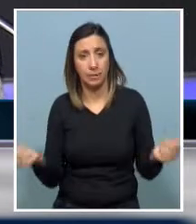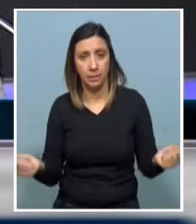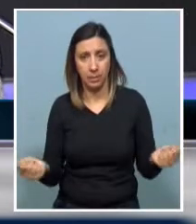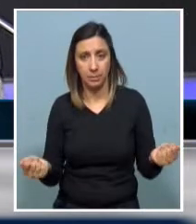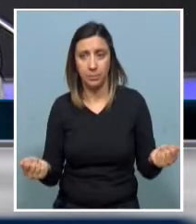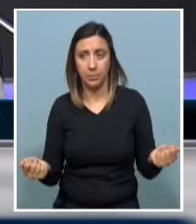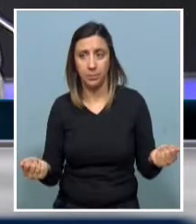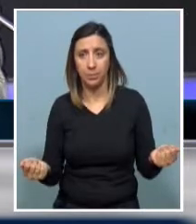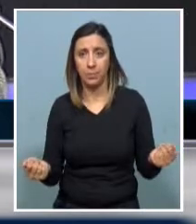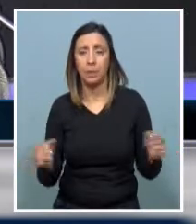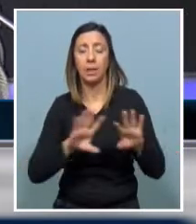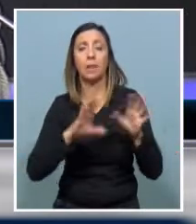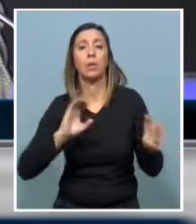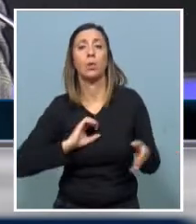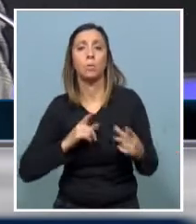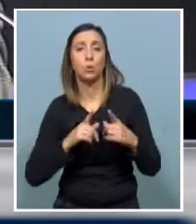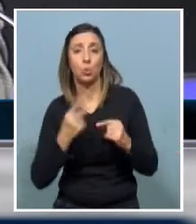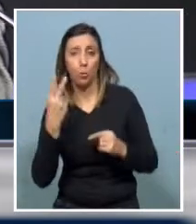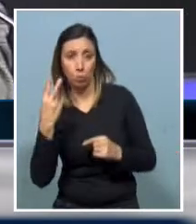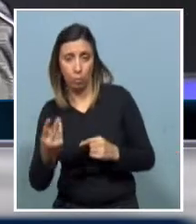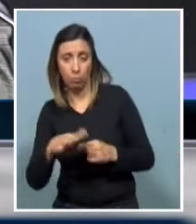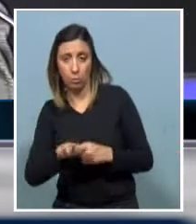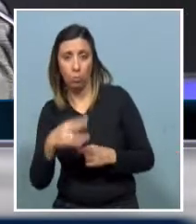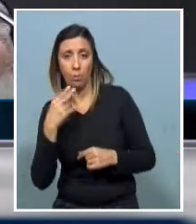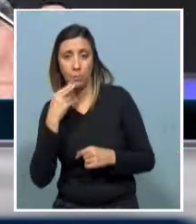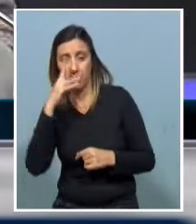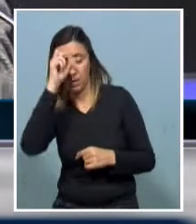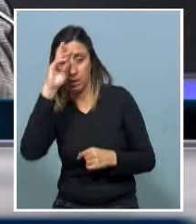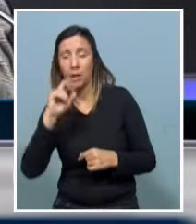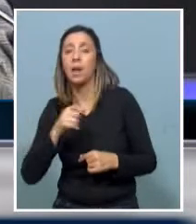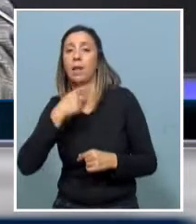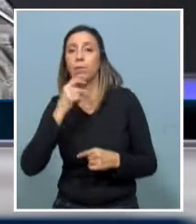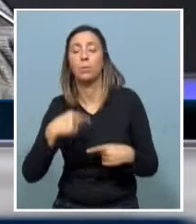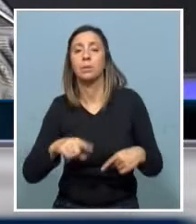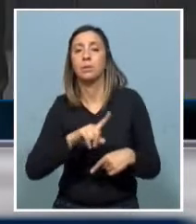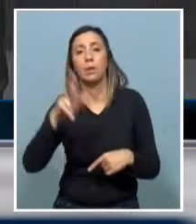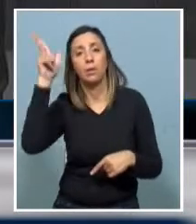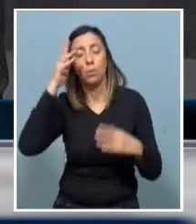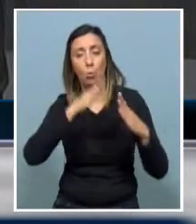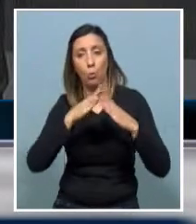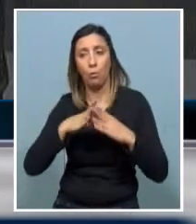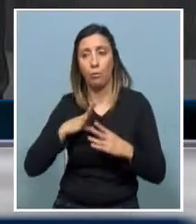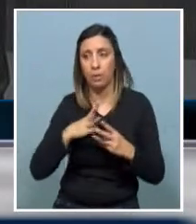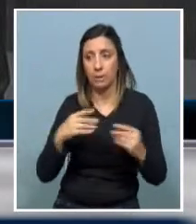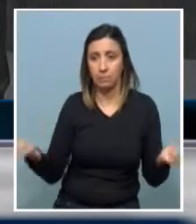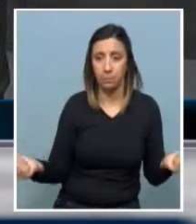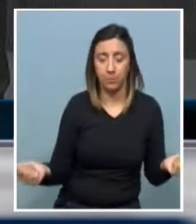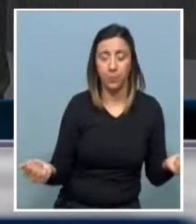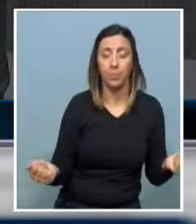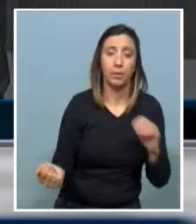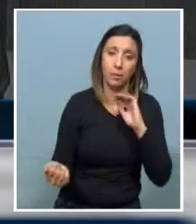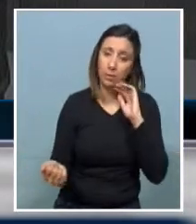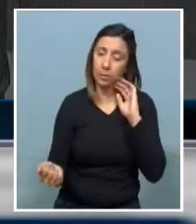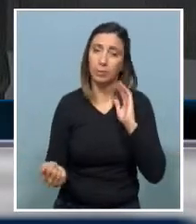del destacamento 2 de la Regional 2 de Villa Mercedes, La Pedrera, La Toma, se están terminando las 118 viviendas que no había ejecutado